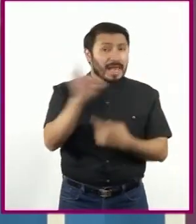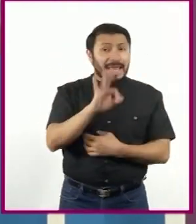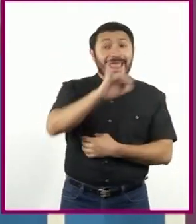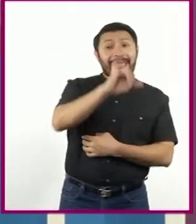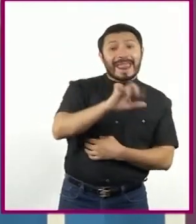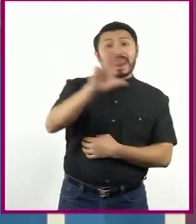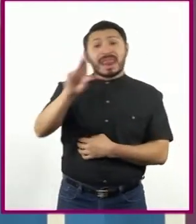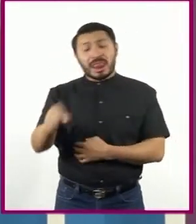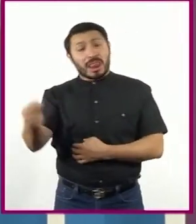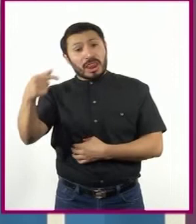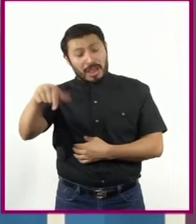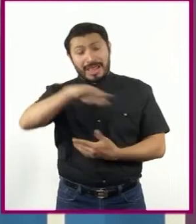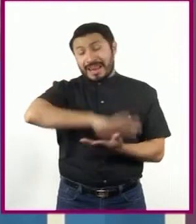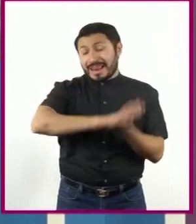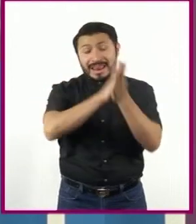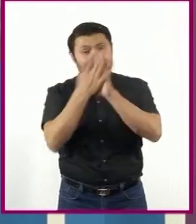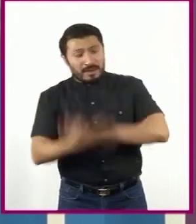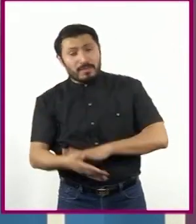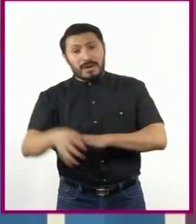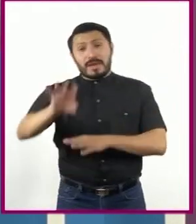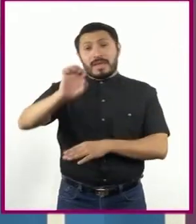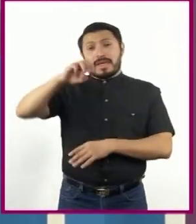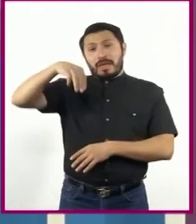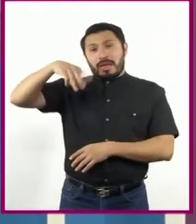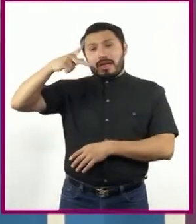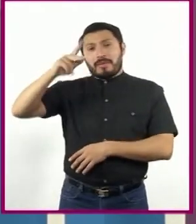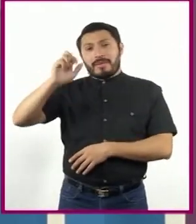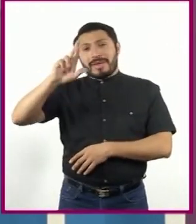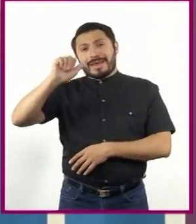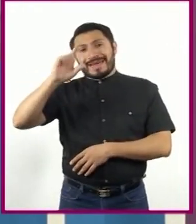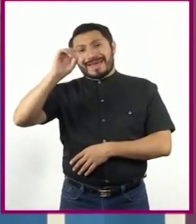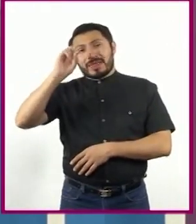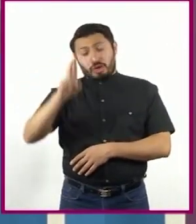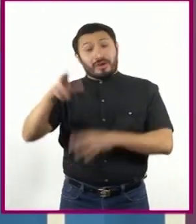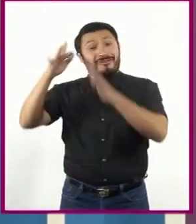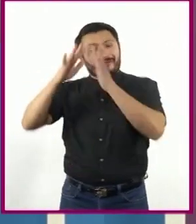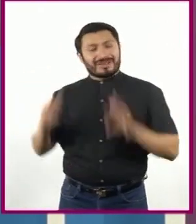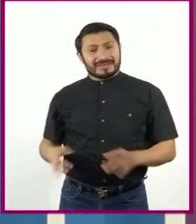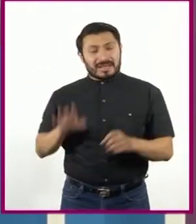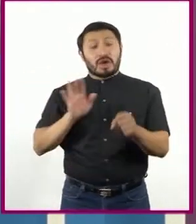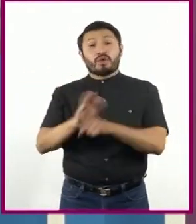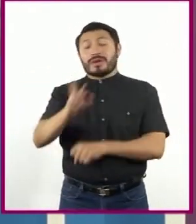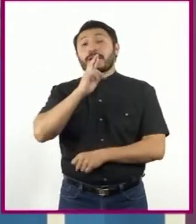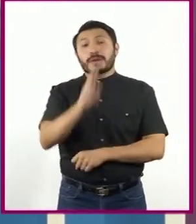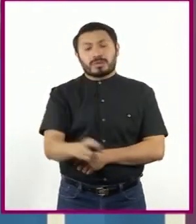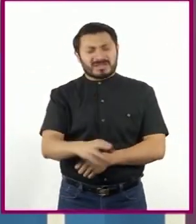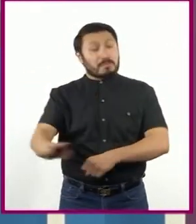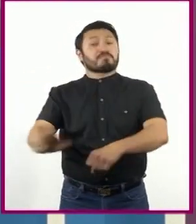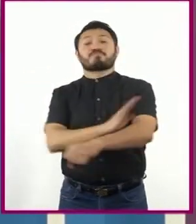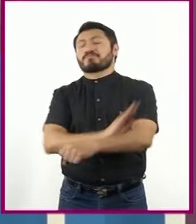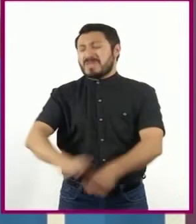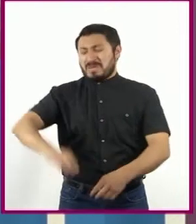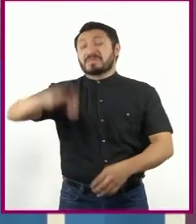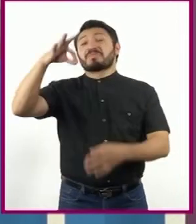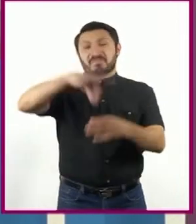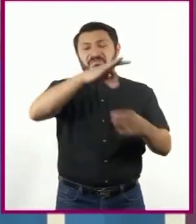no convertirse en emperador de Francia. El resultado a su favor fue indiscutible. Una nueva etapa